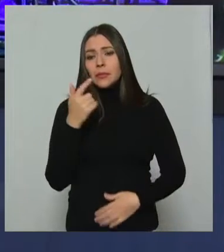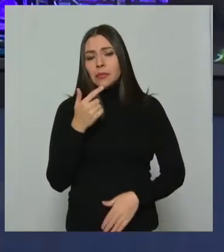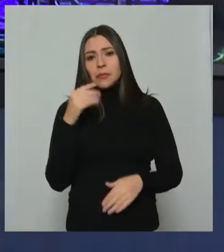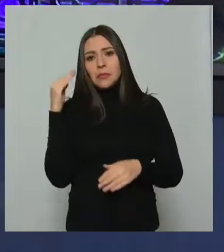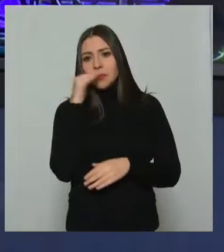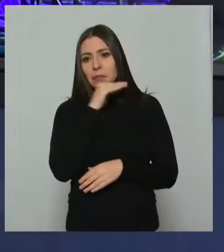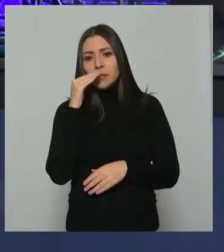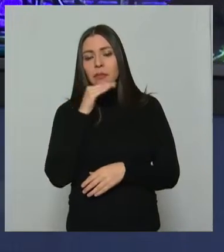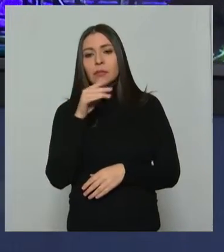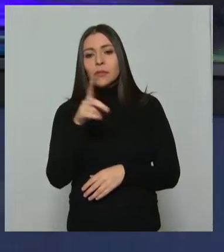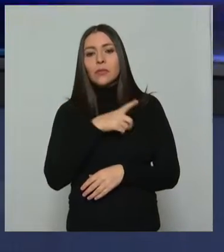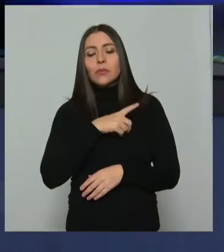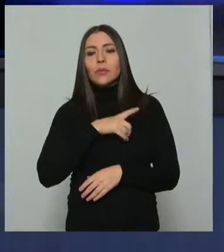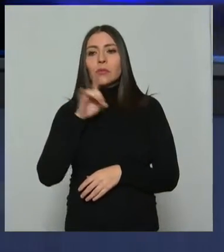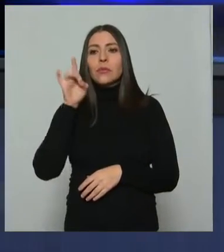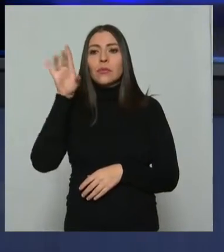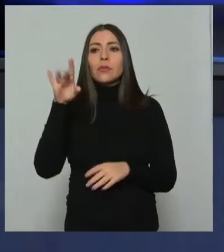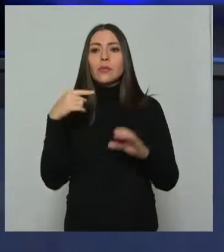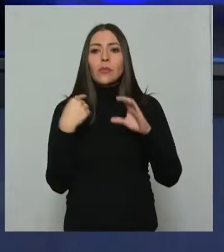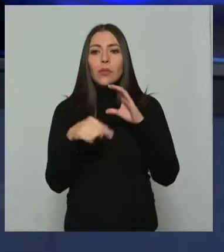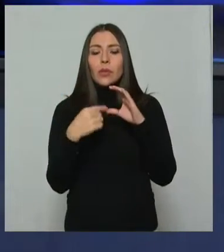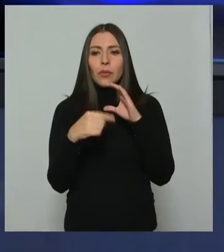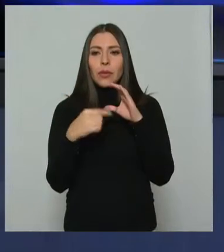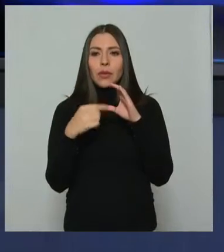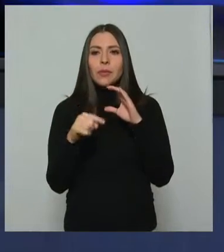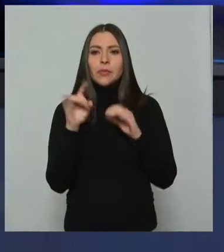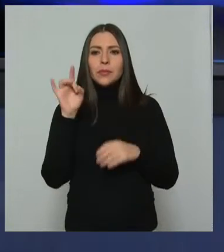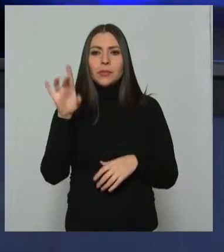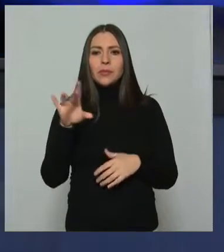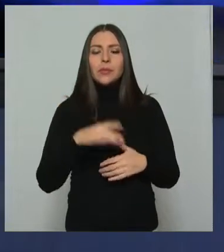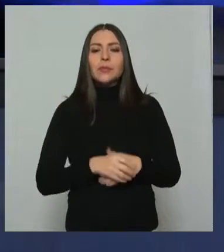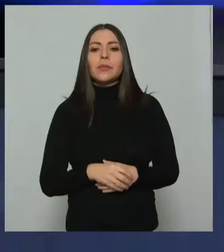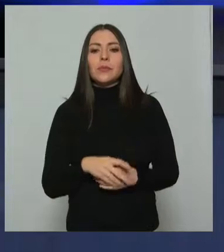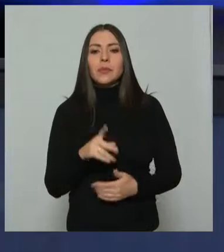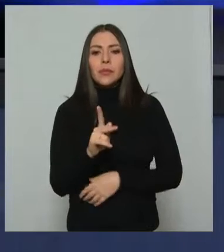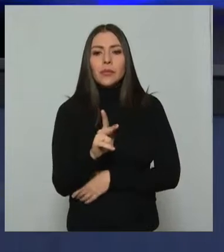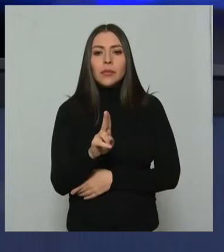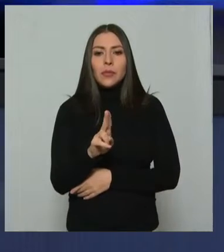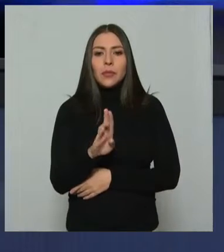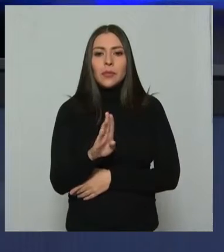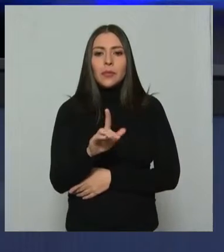mandando un correo a todo el correo, ¿no? Por Lo comparto. supuesto.